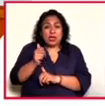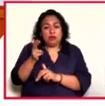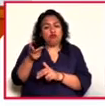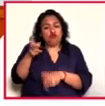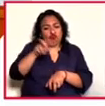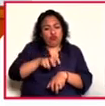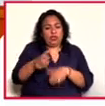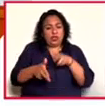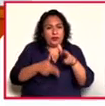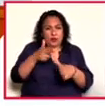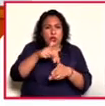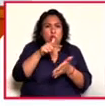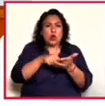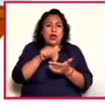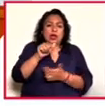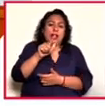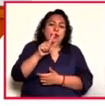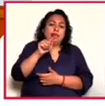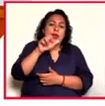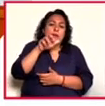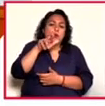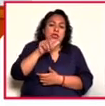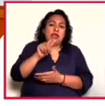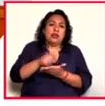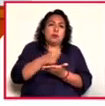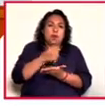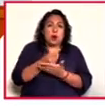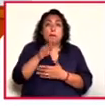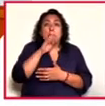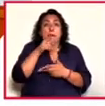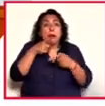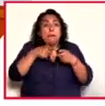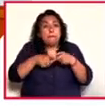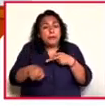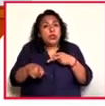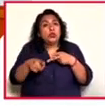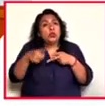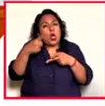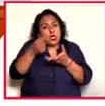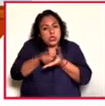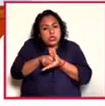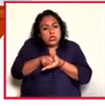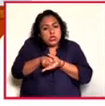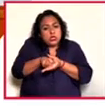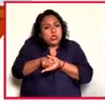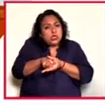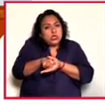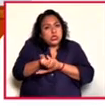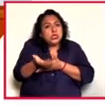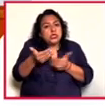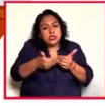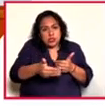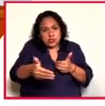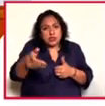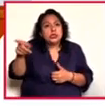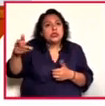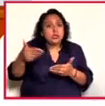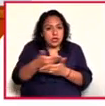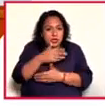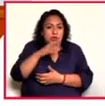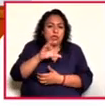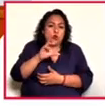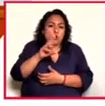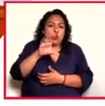Altamira, Tamaulipas, la mamá entró en labor de parto y en ese transcurso nace Don Refugio, Cuco Sánchez.